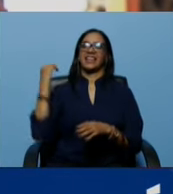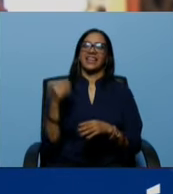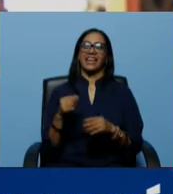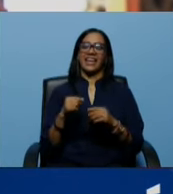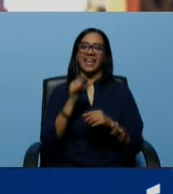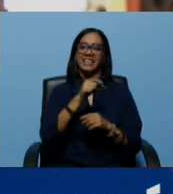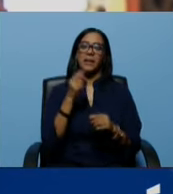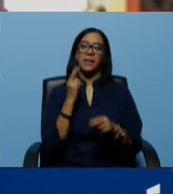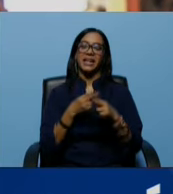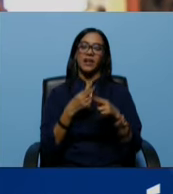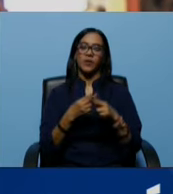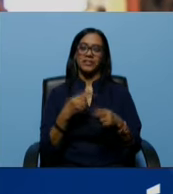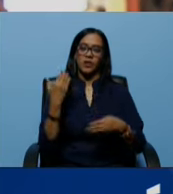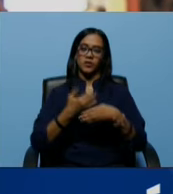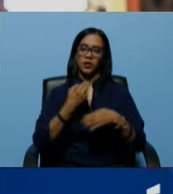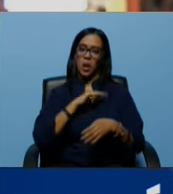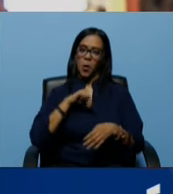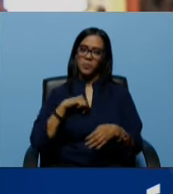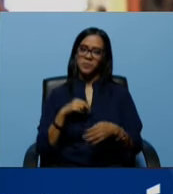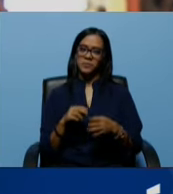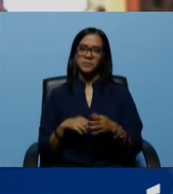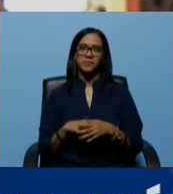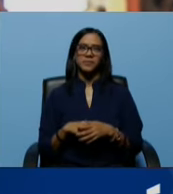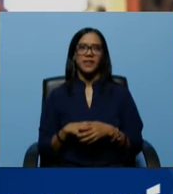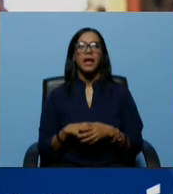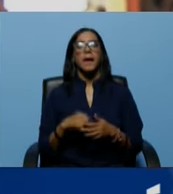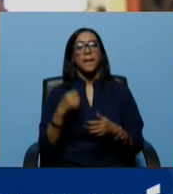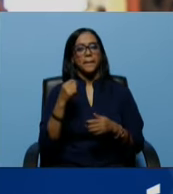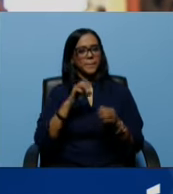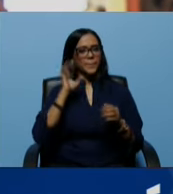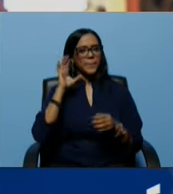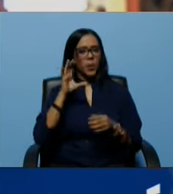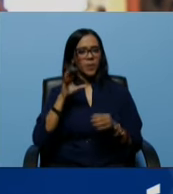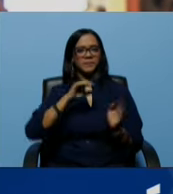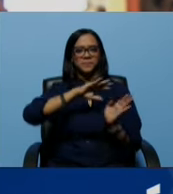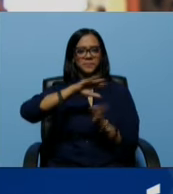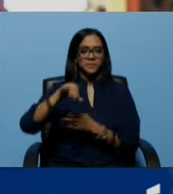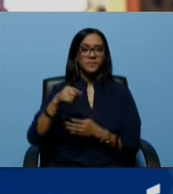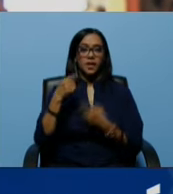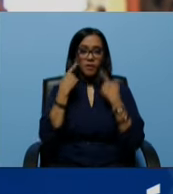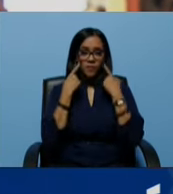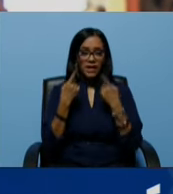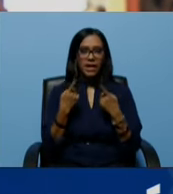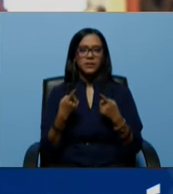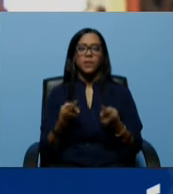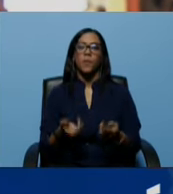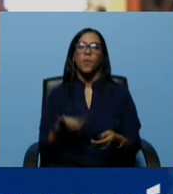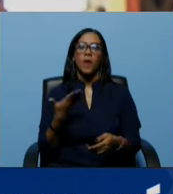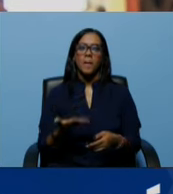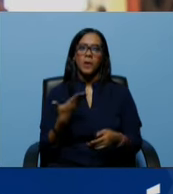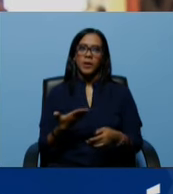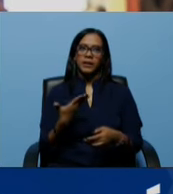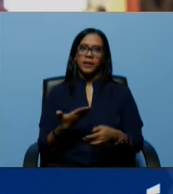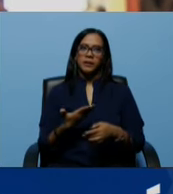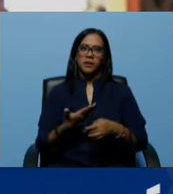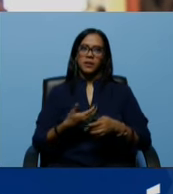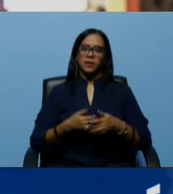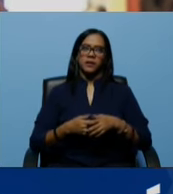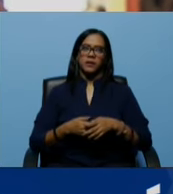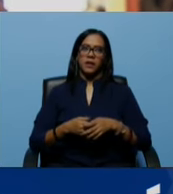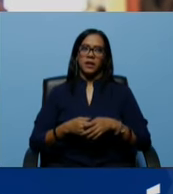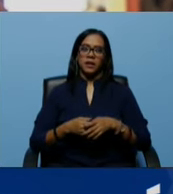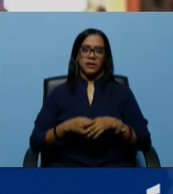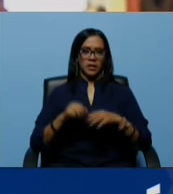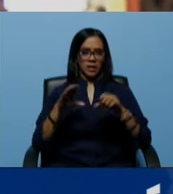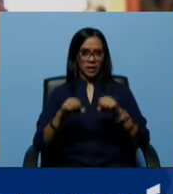coacciona uno. Bueno, también fíjense, es muy importante la instalación del